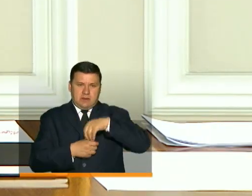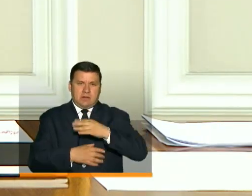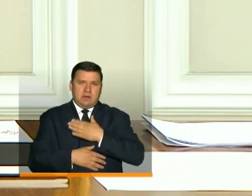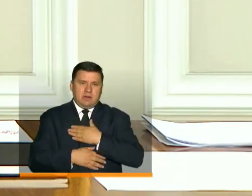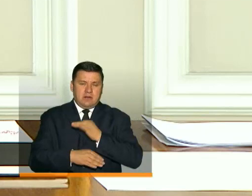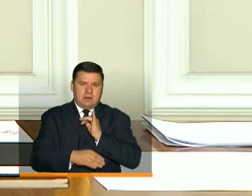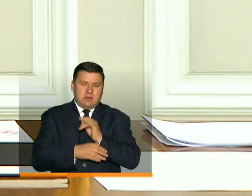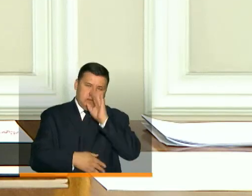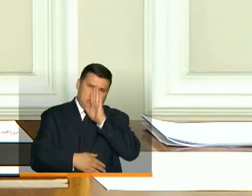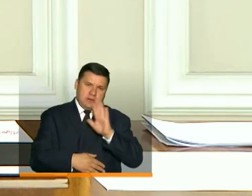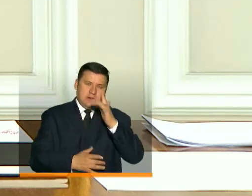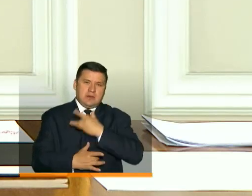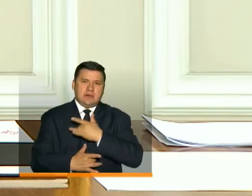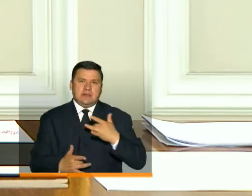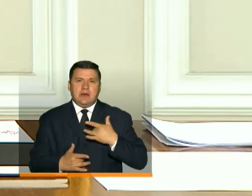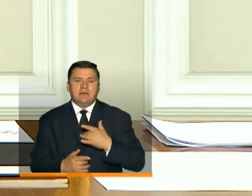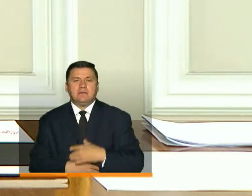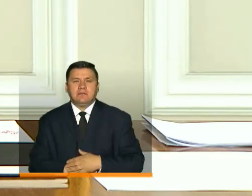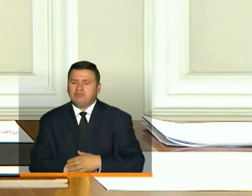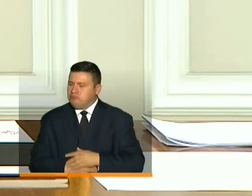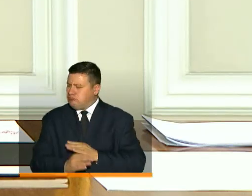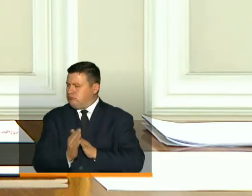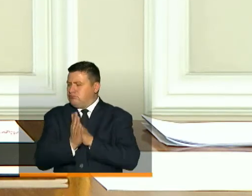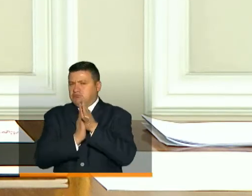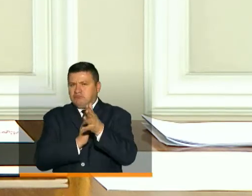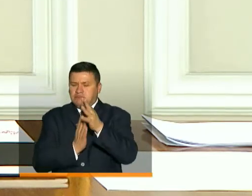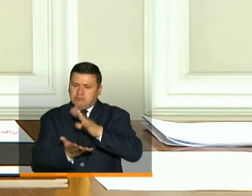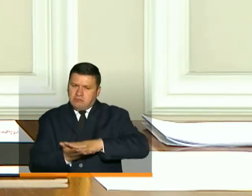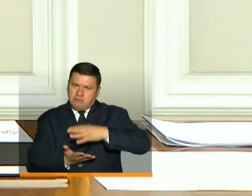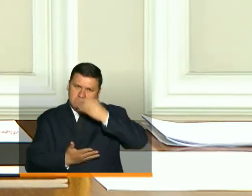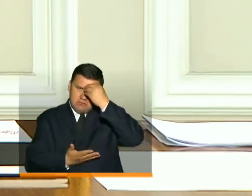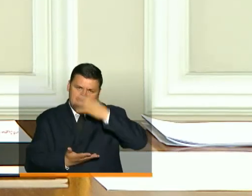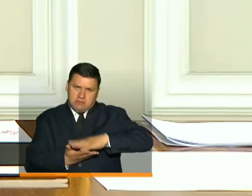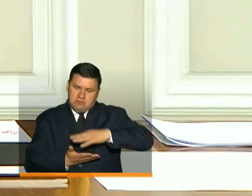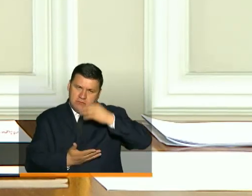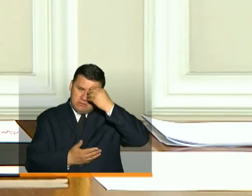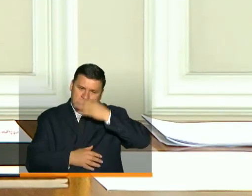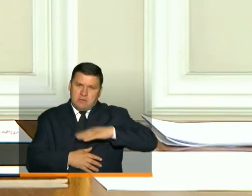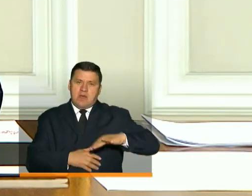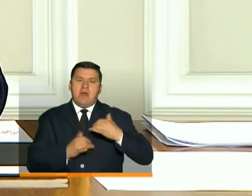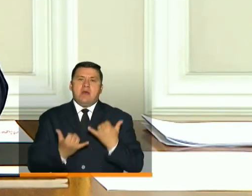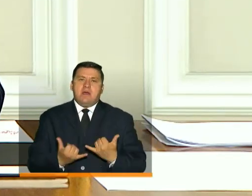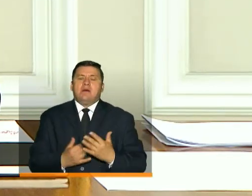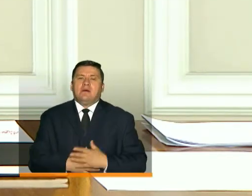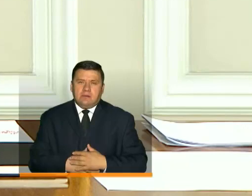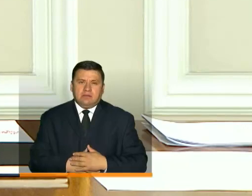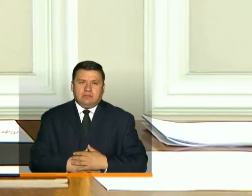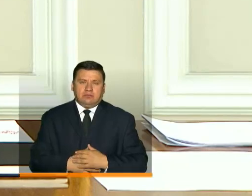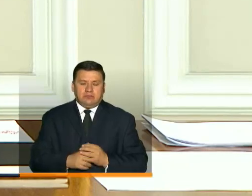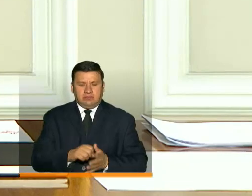nuestro Instituto Nacional de Salud. Cuéntenos esas lecciones y ese aprendizaje que tenemos hasta el momento